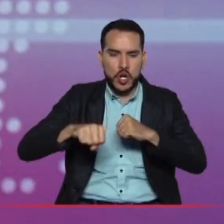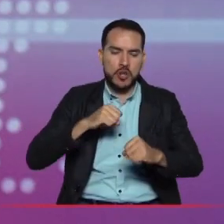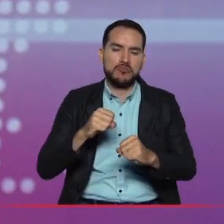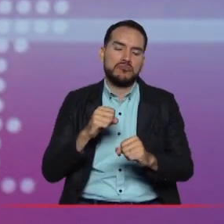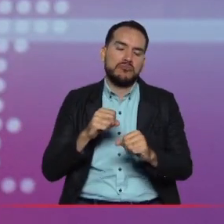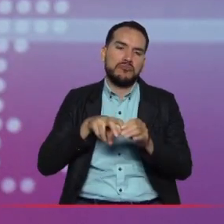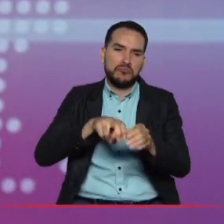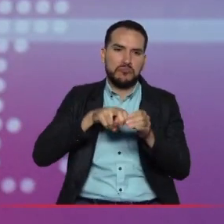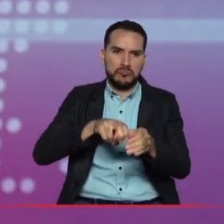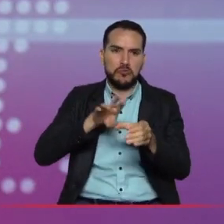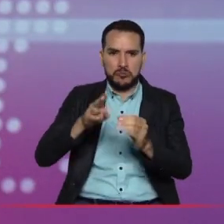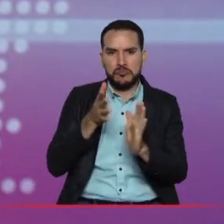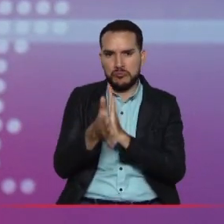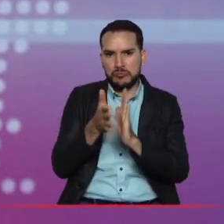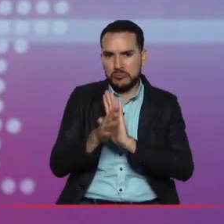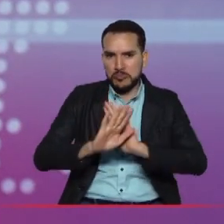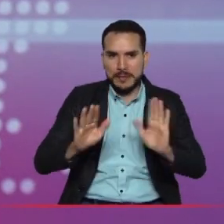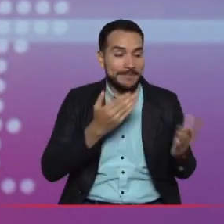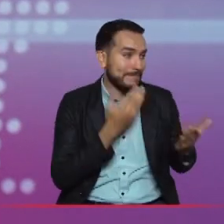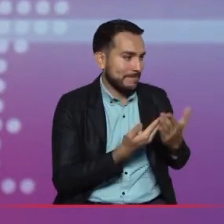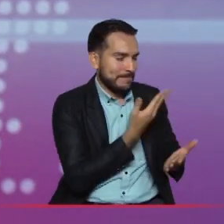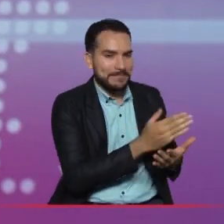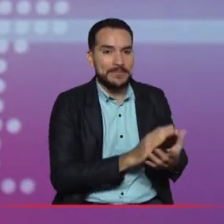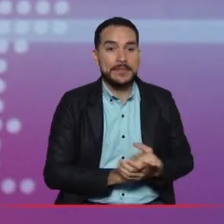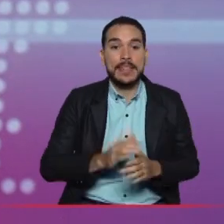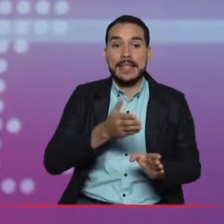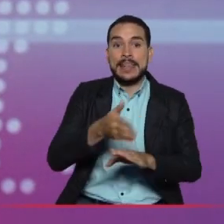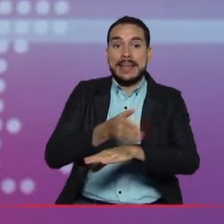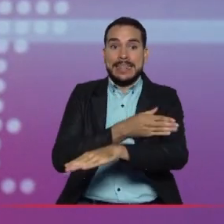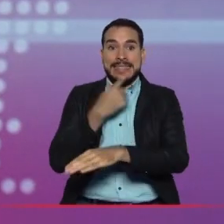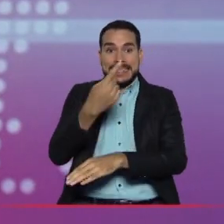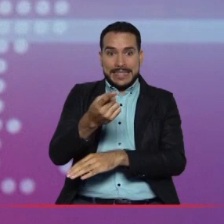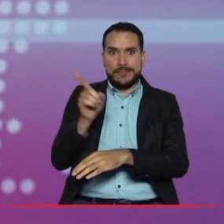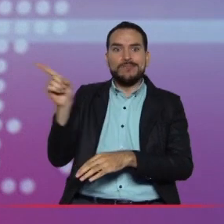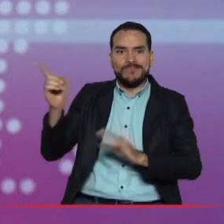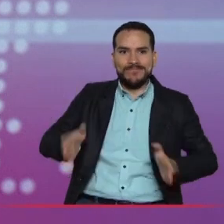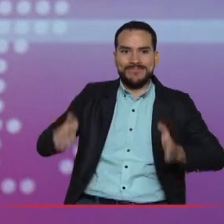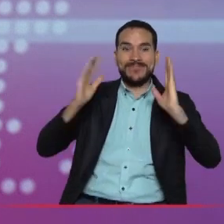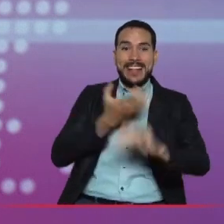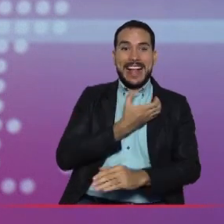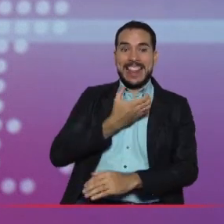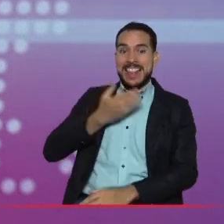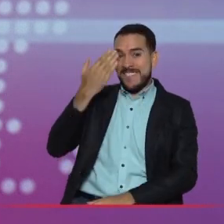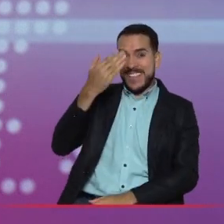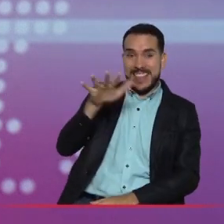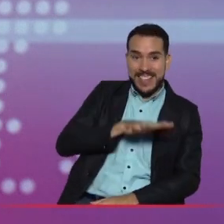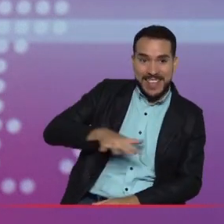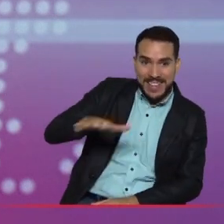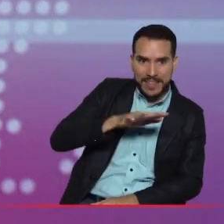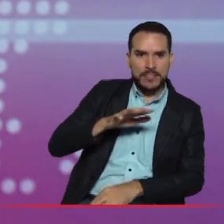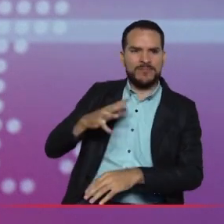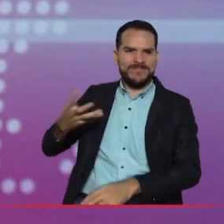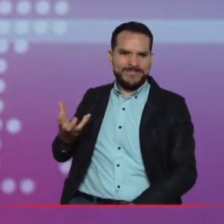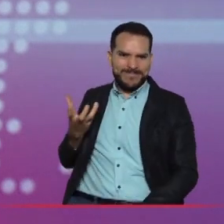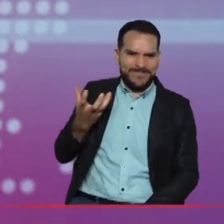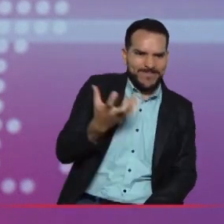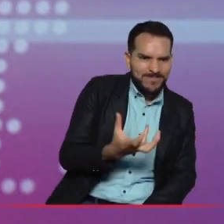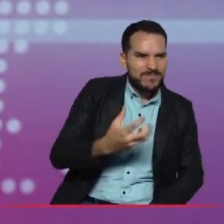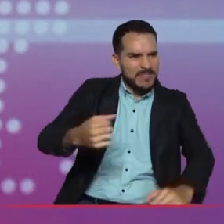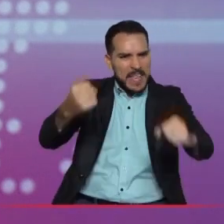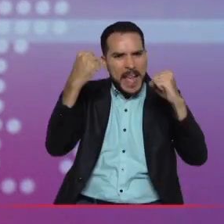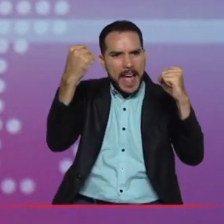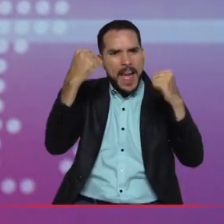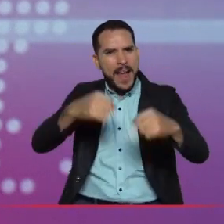Como le señalamos, a esta hora se adelanta una protesta en el Centro Administrativo Municipal aquí en Santiago de Cali por parte de propietarios